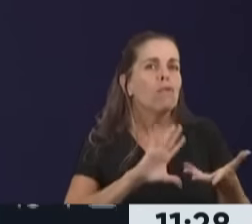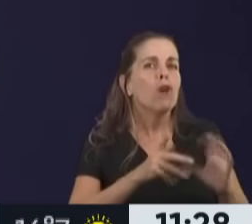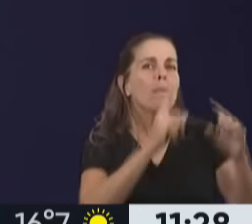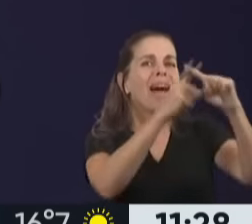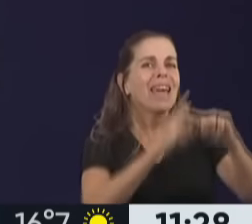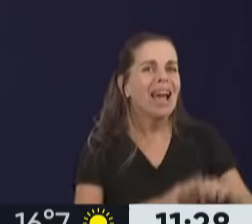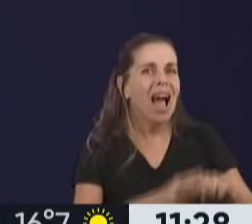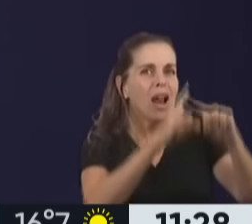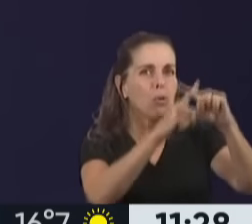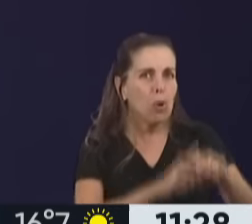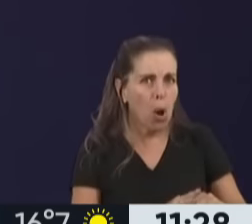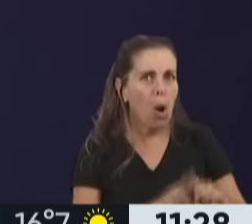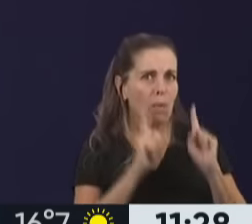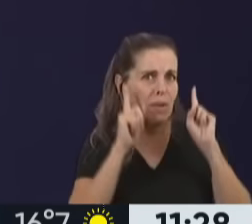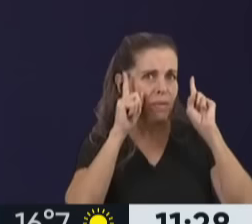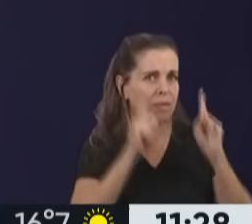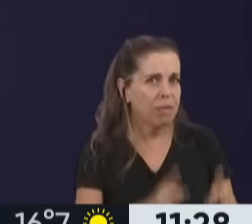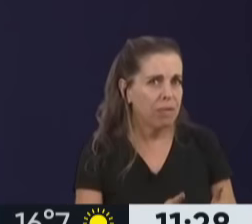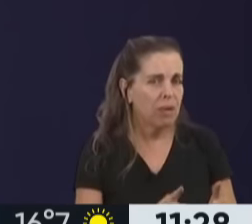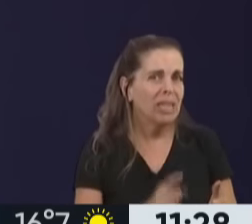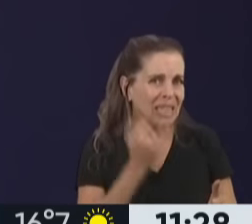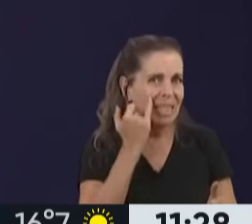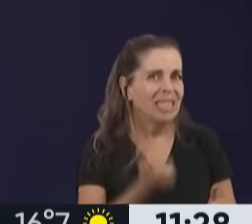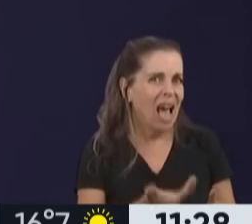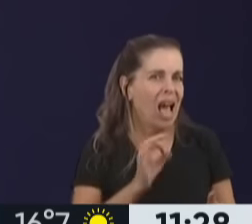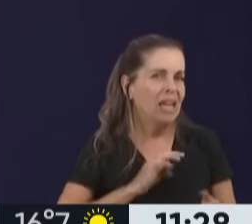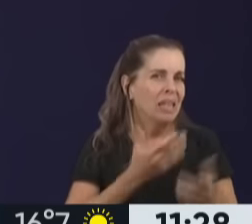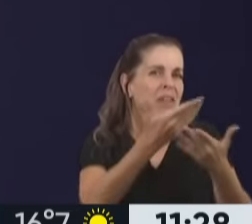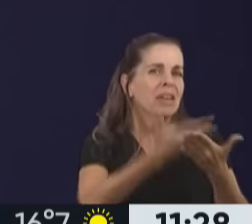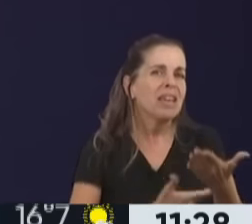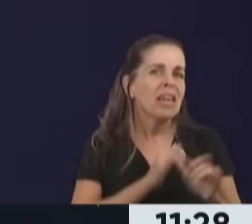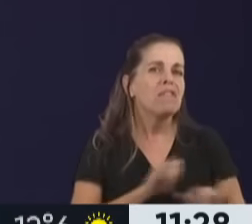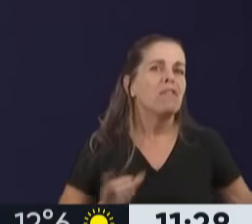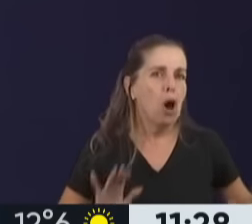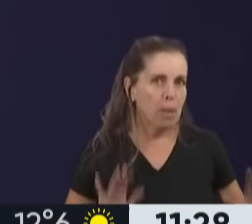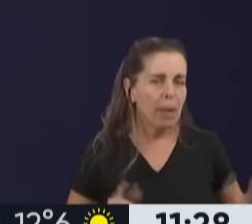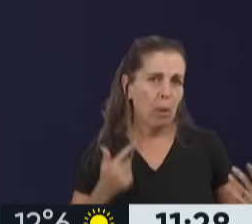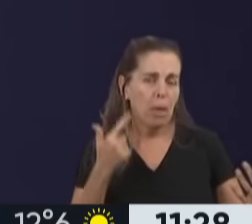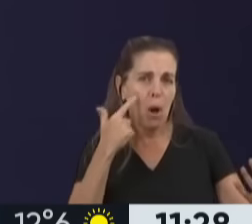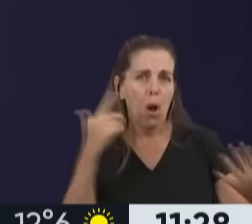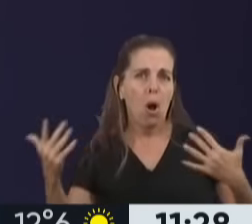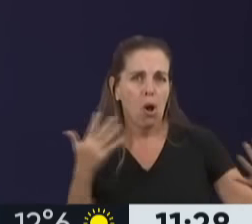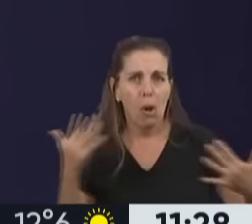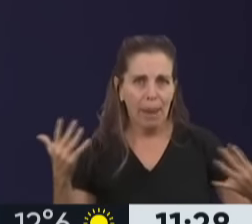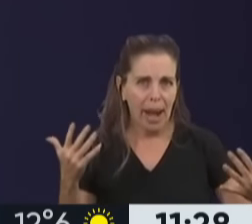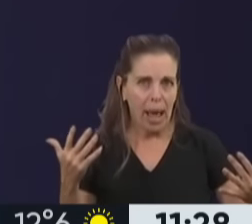consistentes con lo que ellos vienen vienen planteando en sus informes anteriores entonces uno también lo puede